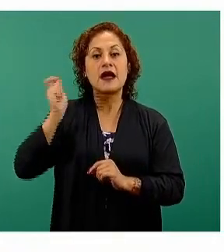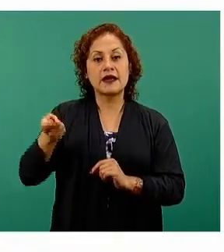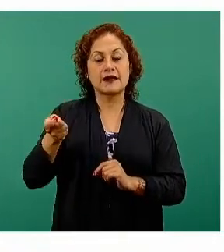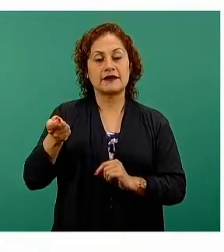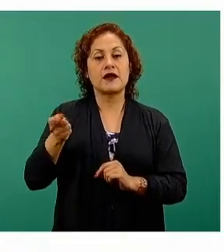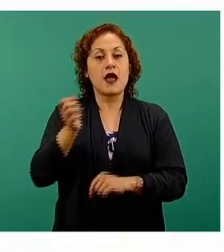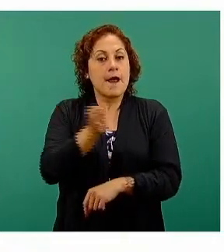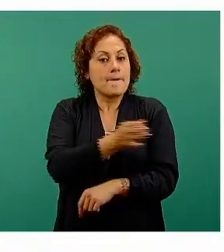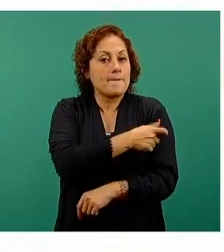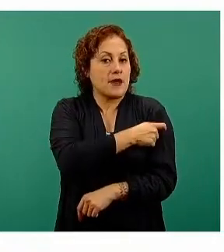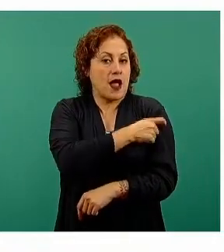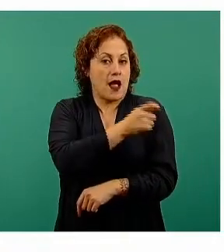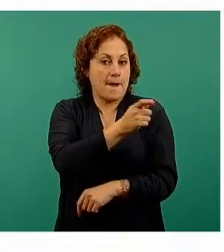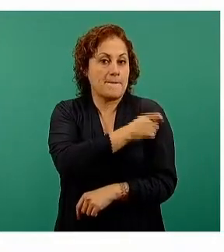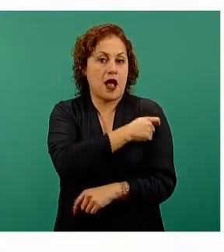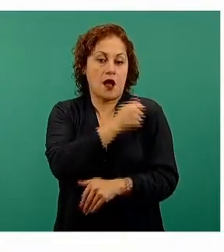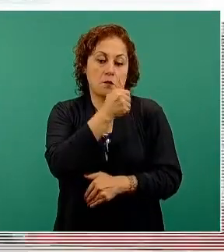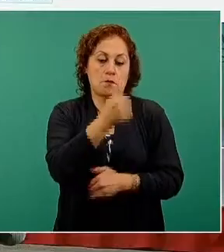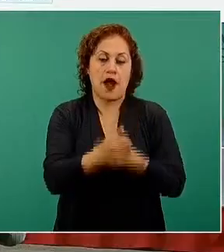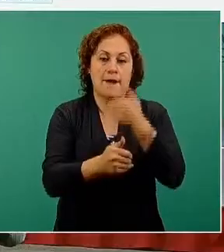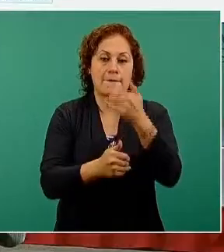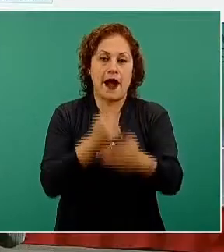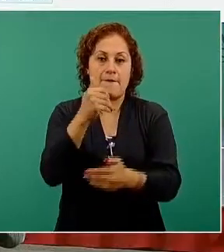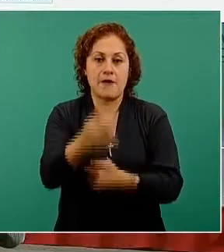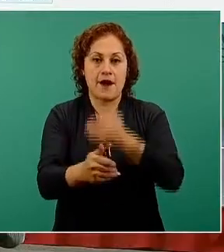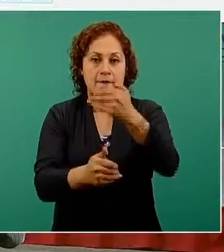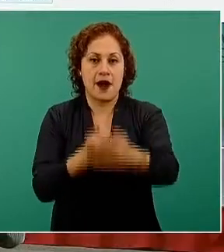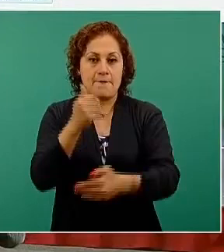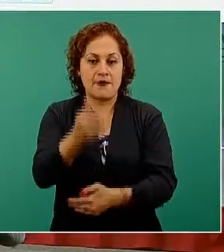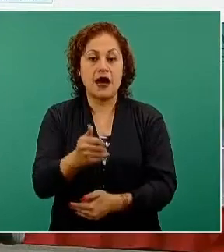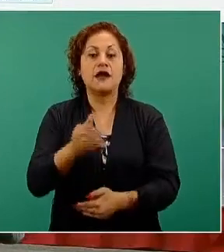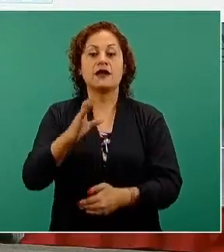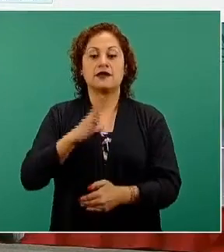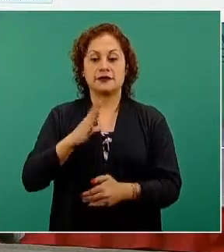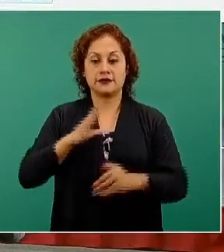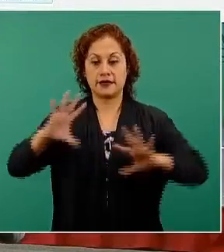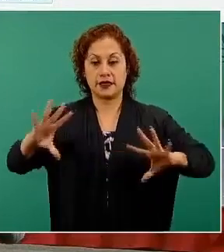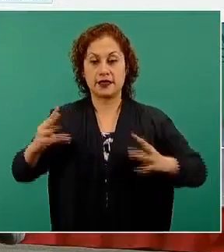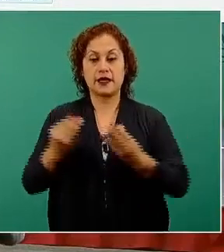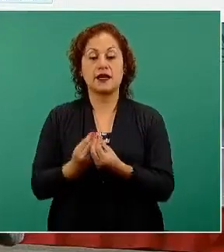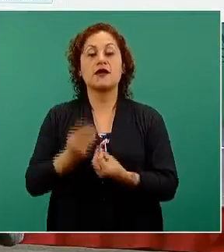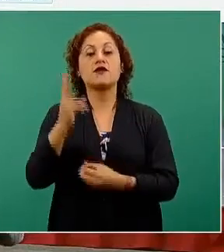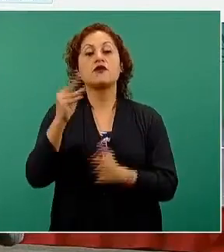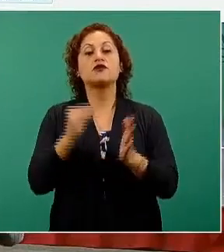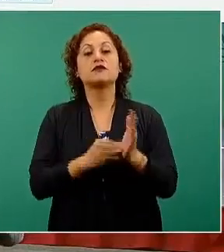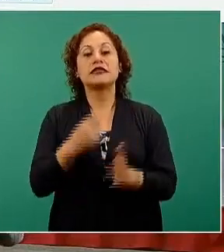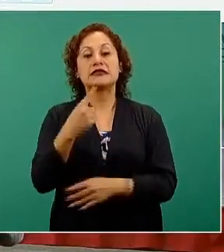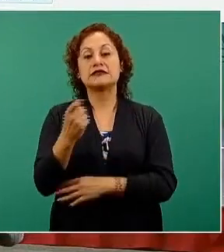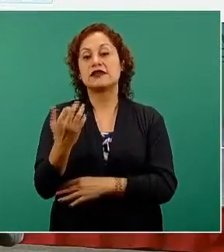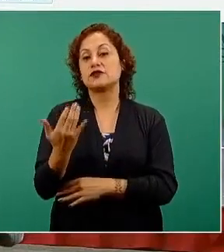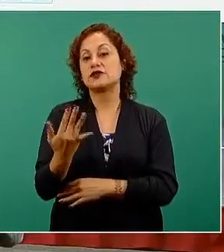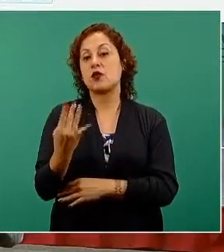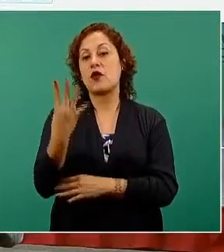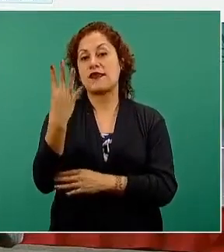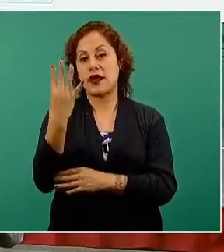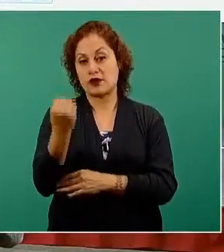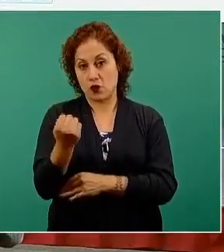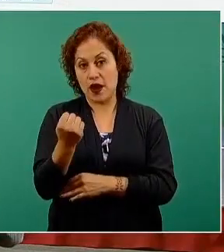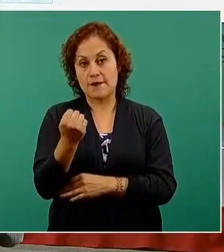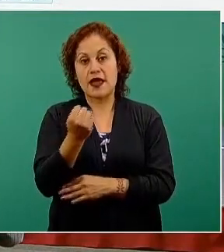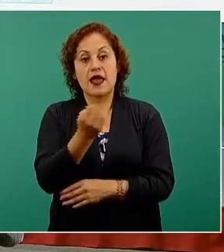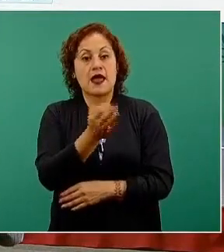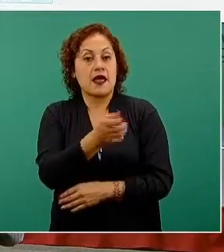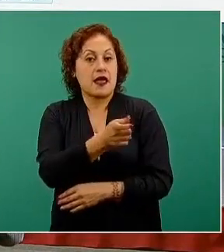velocidad de la aplicación, y de las cuales tenemos 2.159 que se han considerado como dosis perdidas en cada uno de